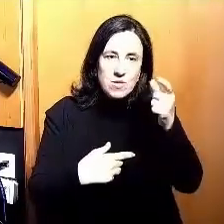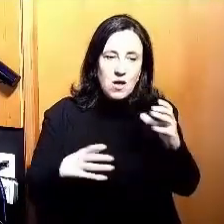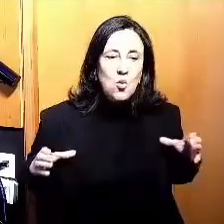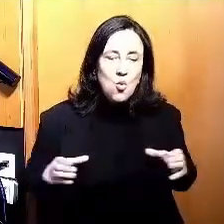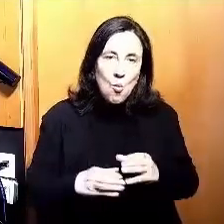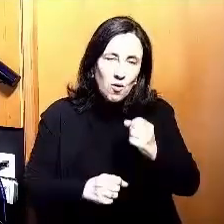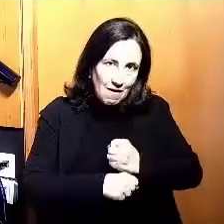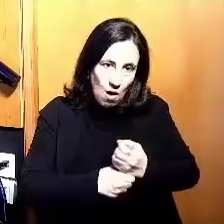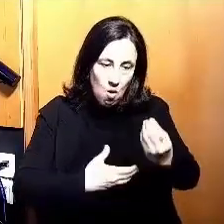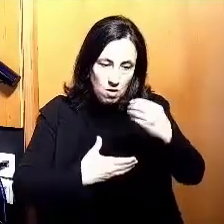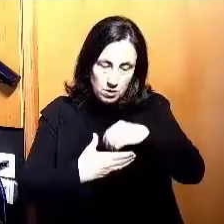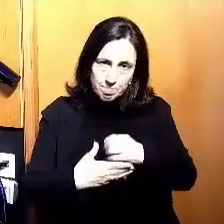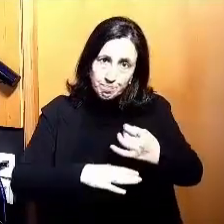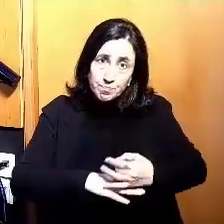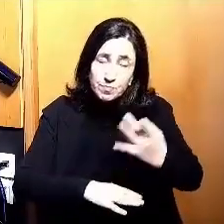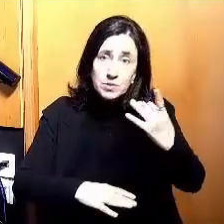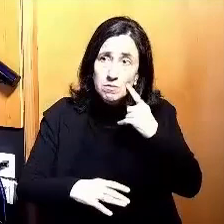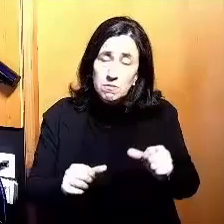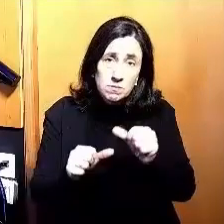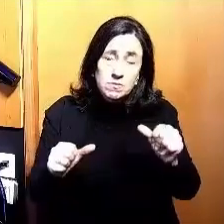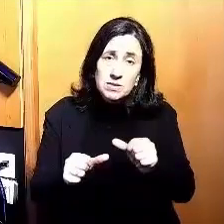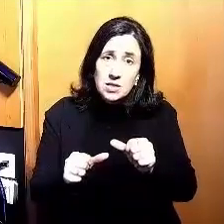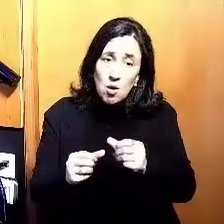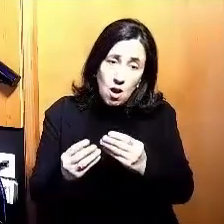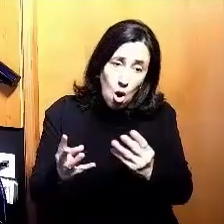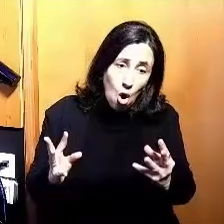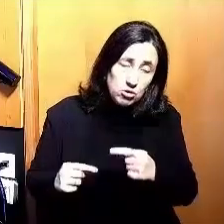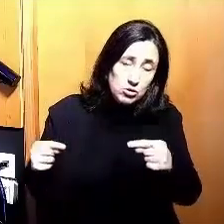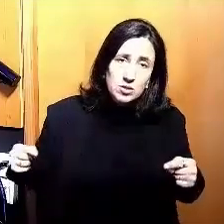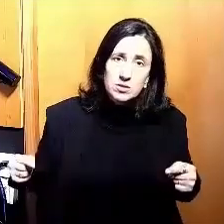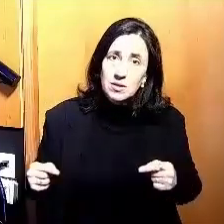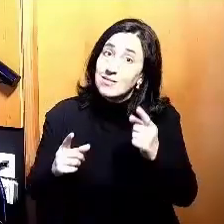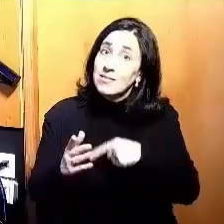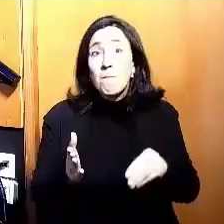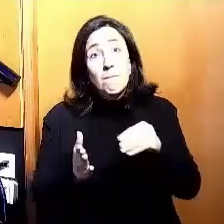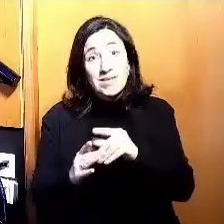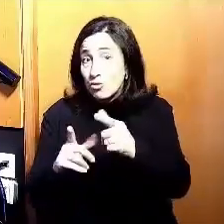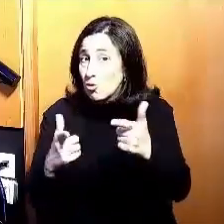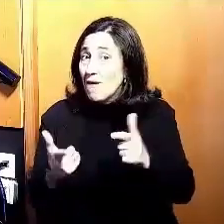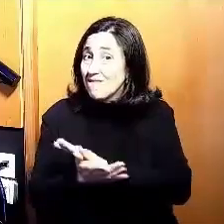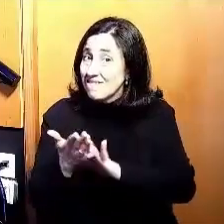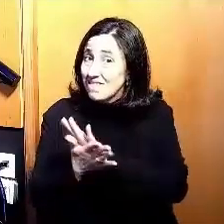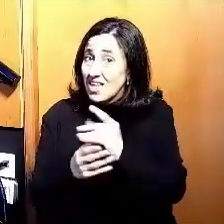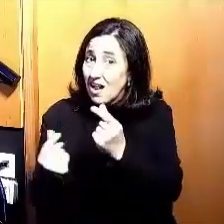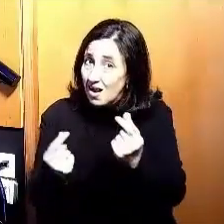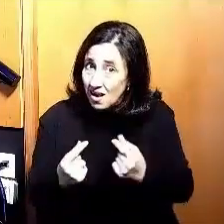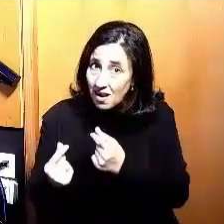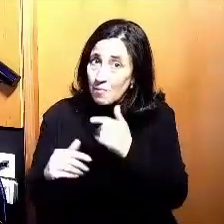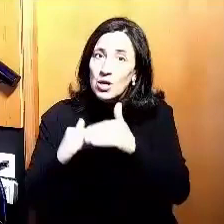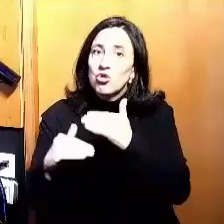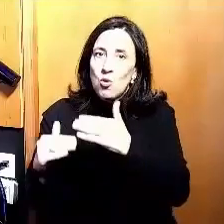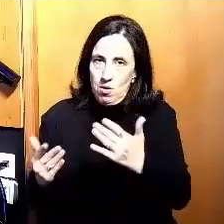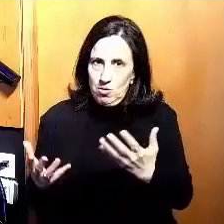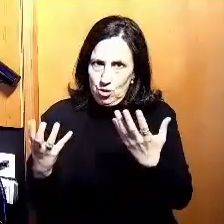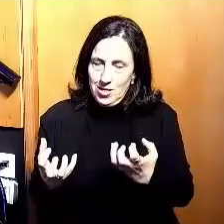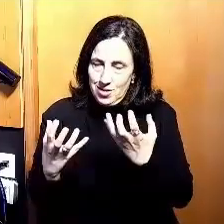equipo de hacer N cantidad de cosas y también que ya no había financiamiento para hacer absolutamente todo lo que se